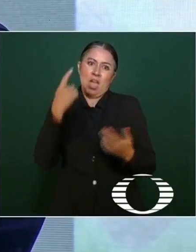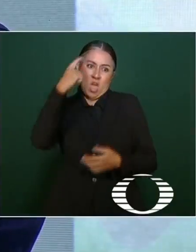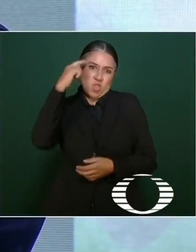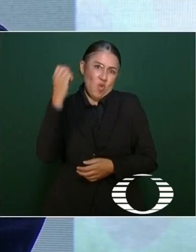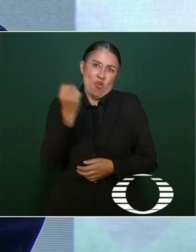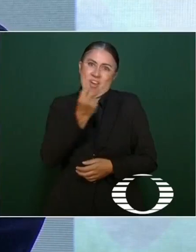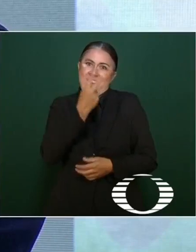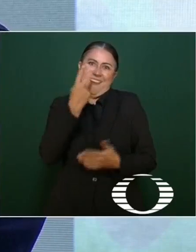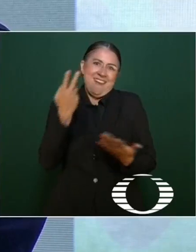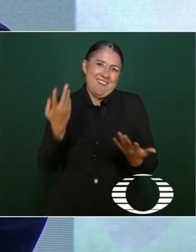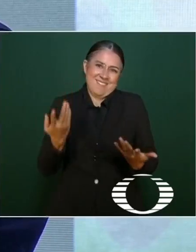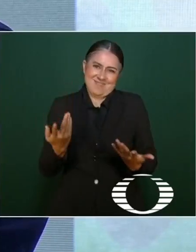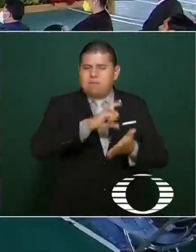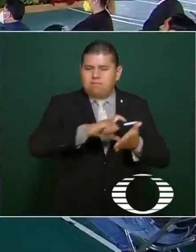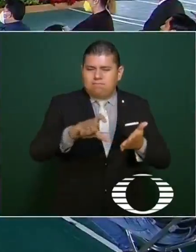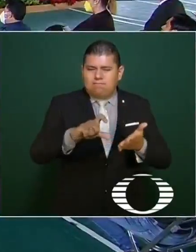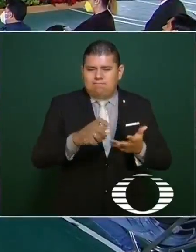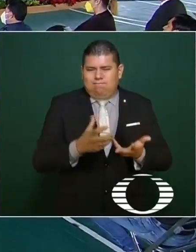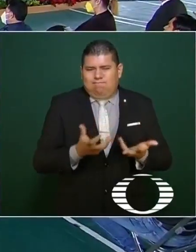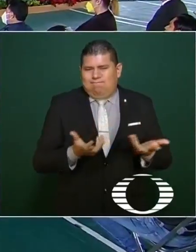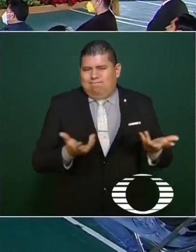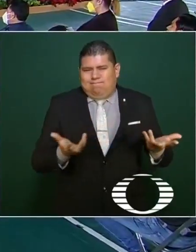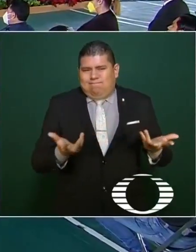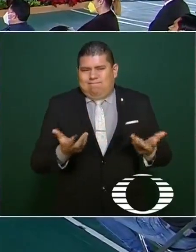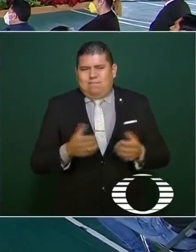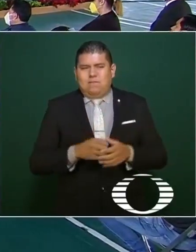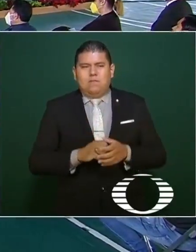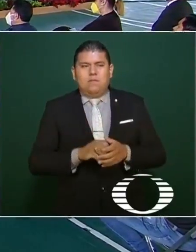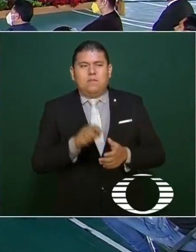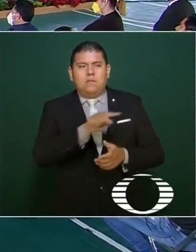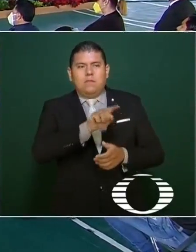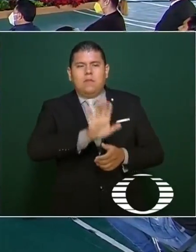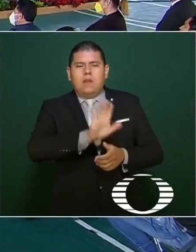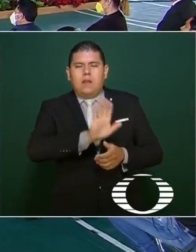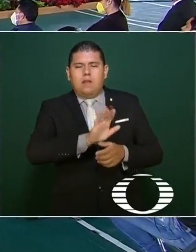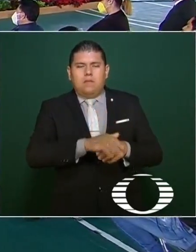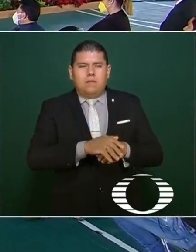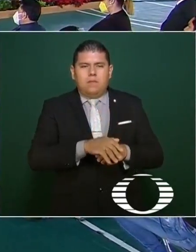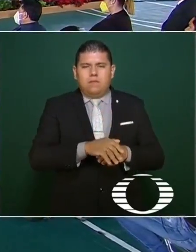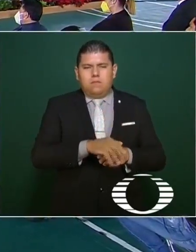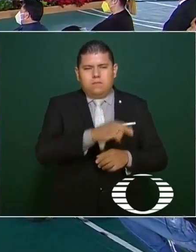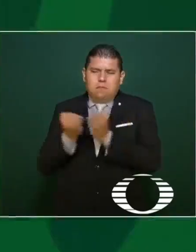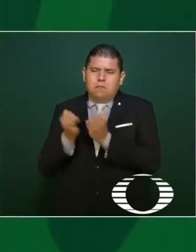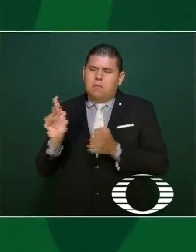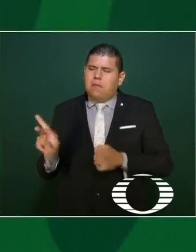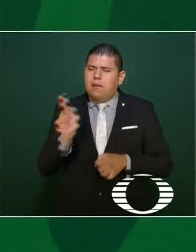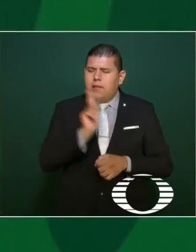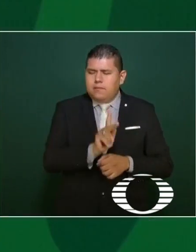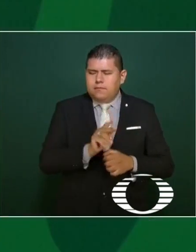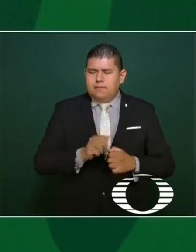habría investigaciones en curso por enriquecimiento ilícito y adquisición de propiedades millonarias.